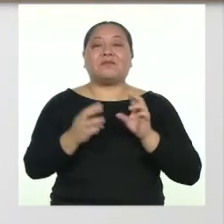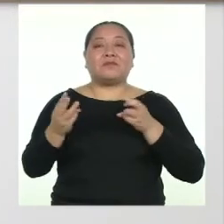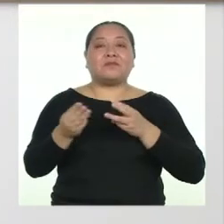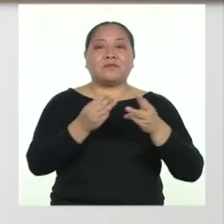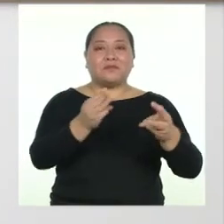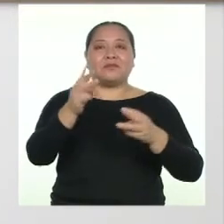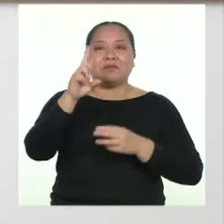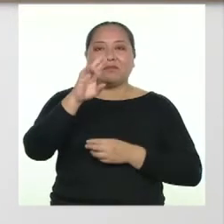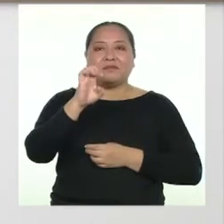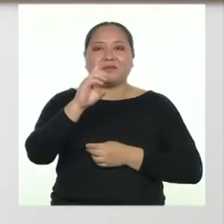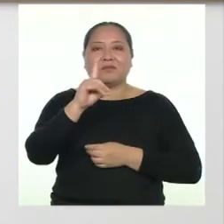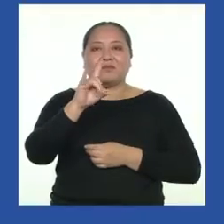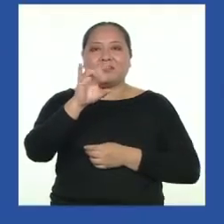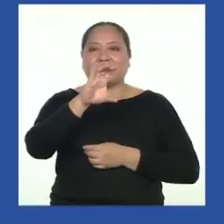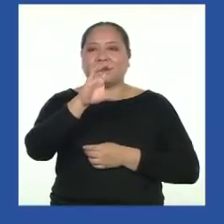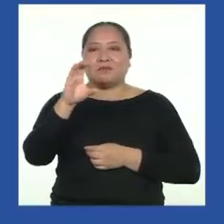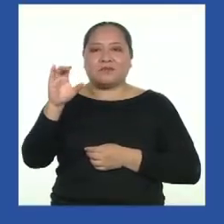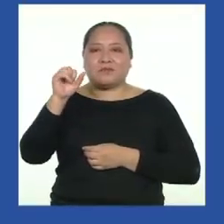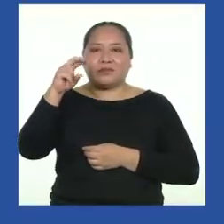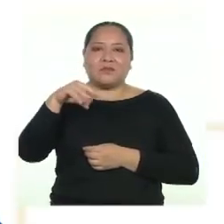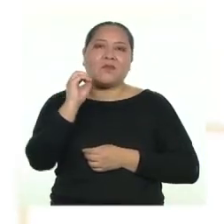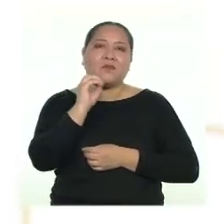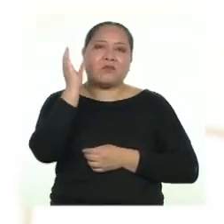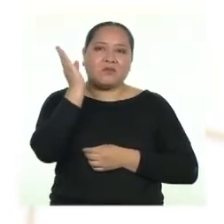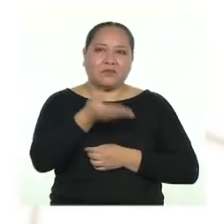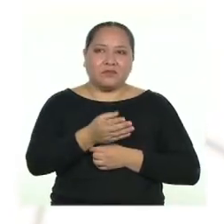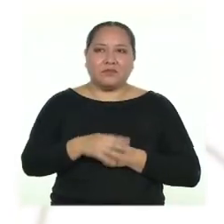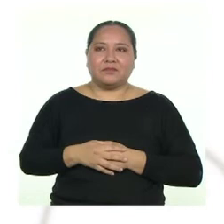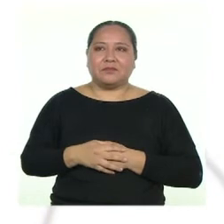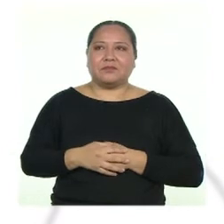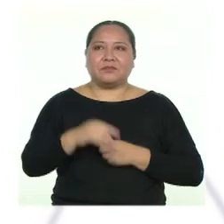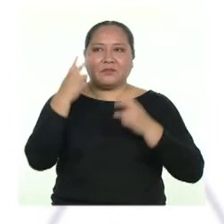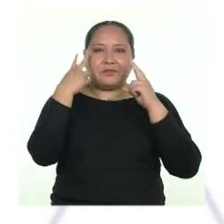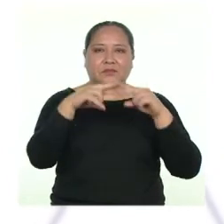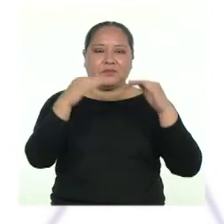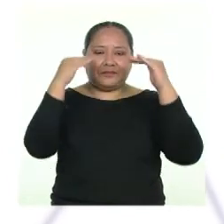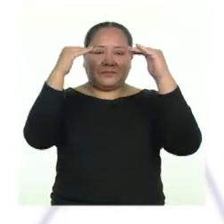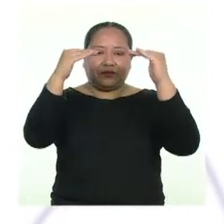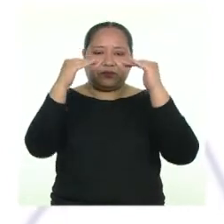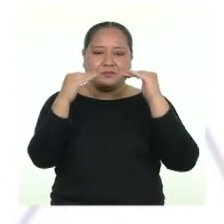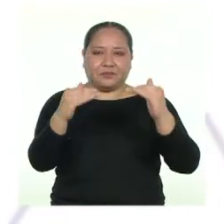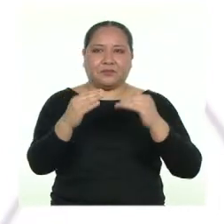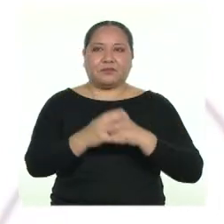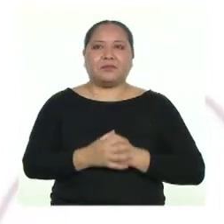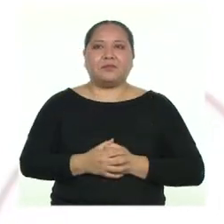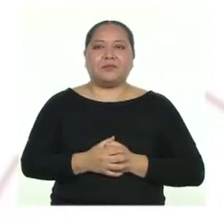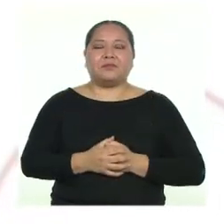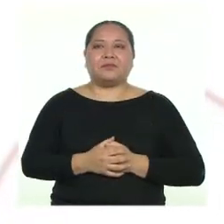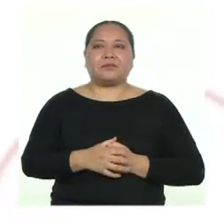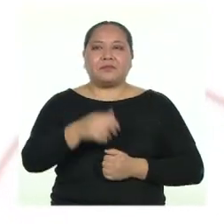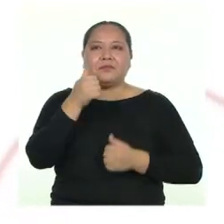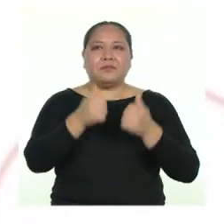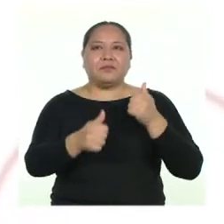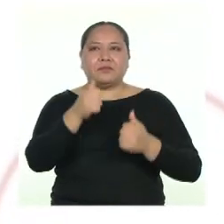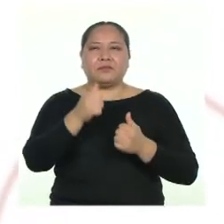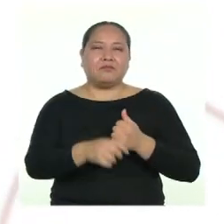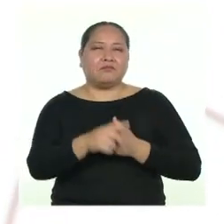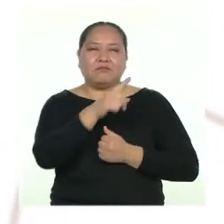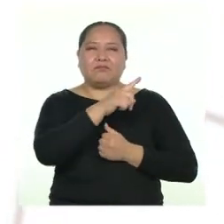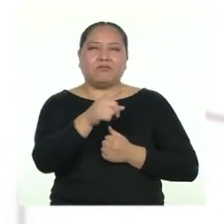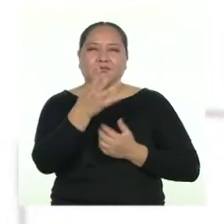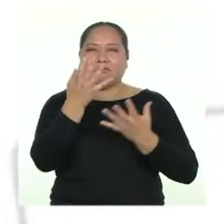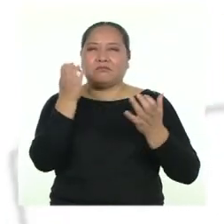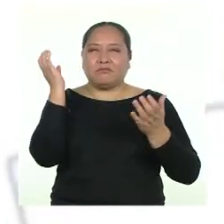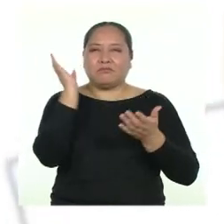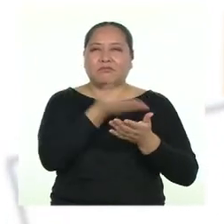reducción o eliminación. Observemos nuestro sistema de ecuaciones. ¿Qué variable nos conviene